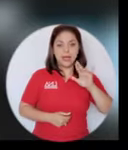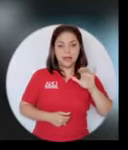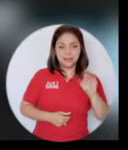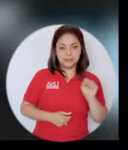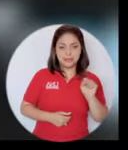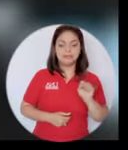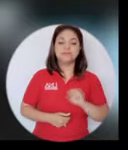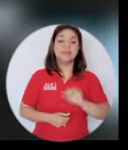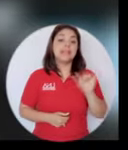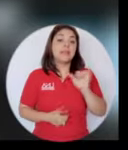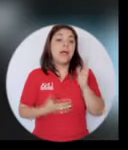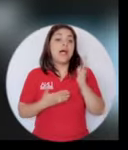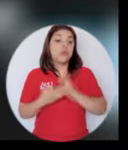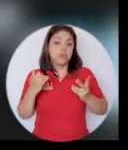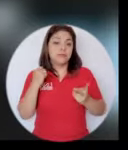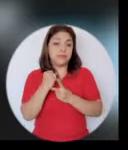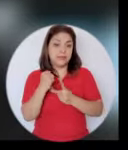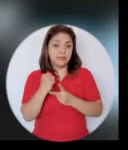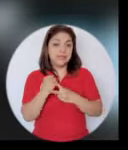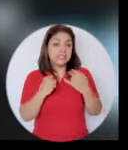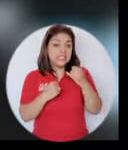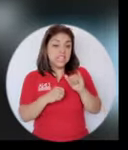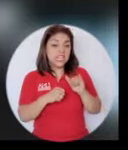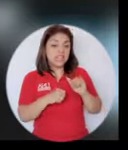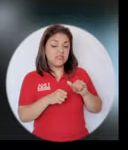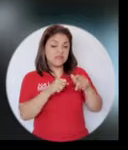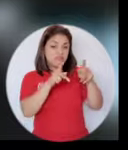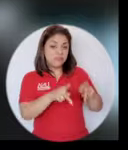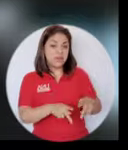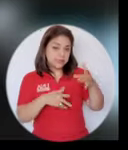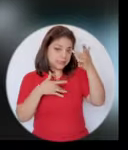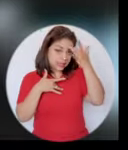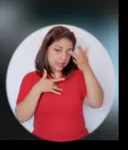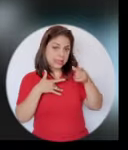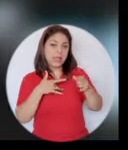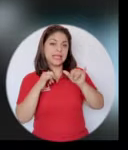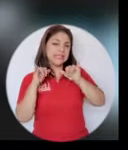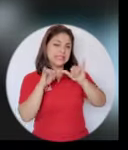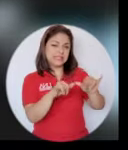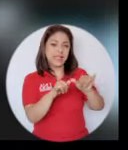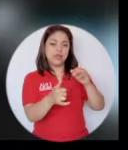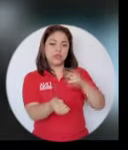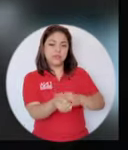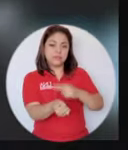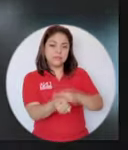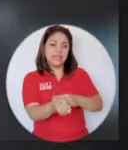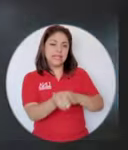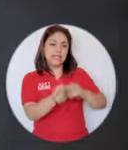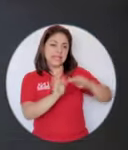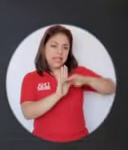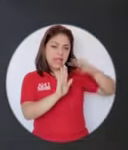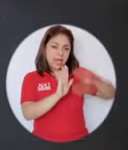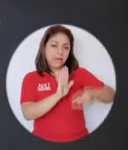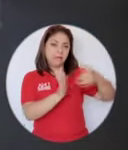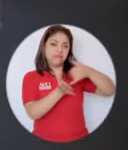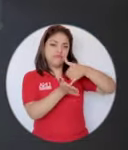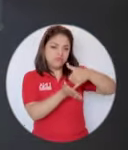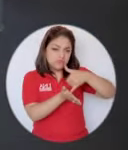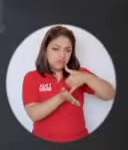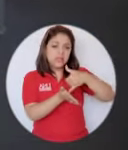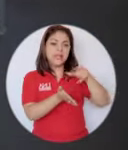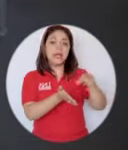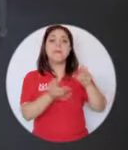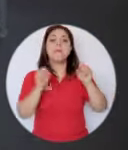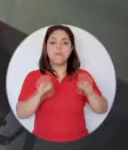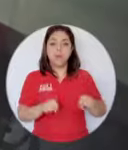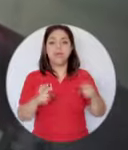algunos casos, principalmente cuando el paciente fue internado, estuvo en cuidados intensivos, estuvo encamado durante mucho tiempo, inclusive